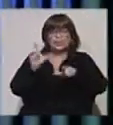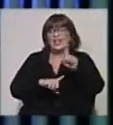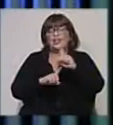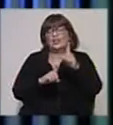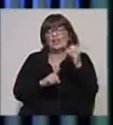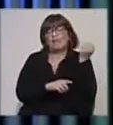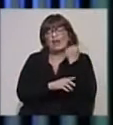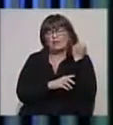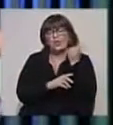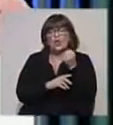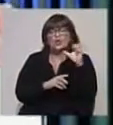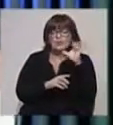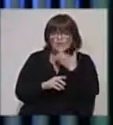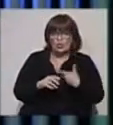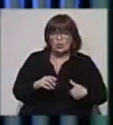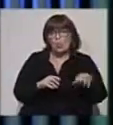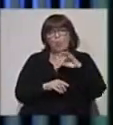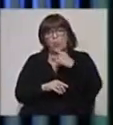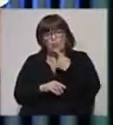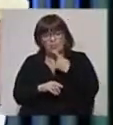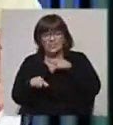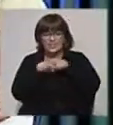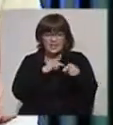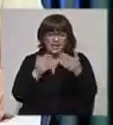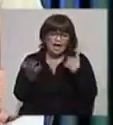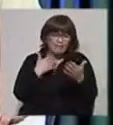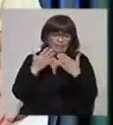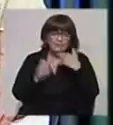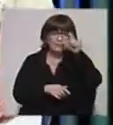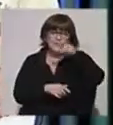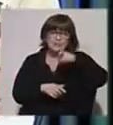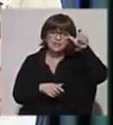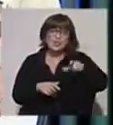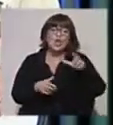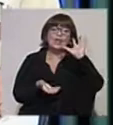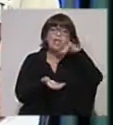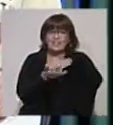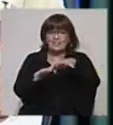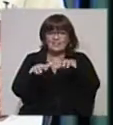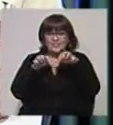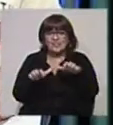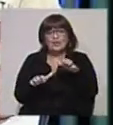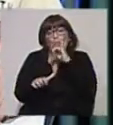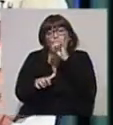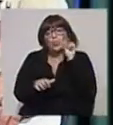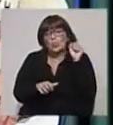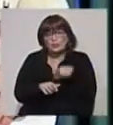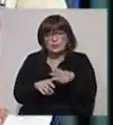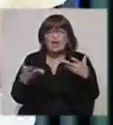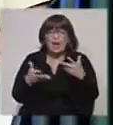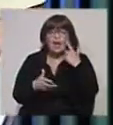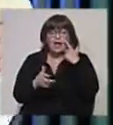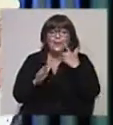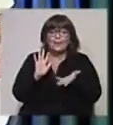gobiernos o grandes empresarios, sino conocer de mano a mano gente, locales, con sus historias. Y vamos a conocer una,